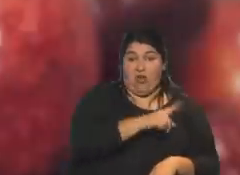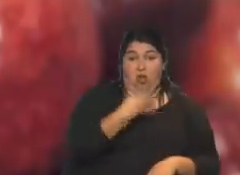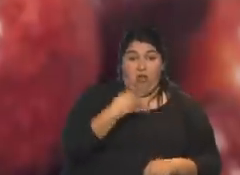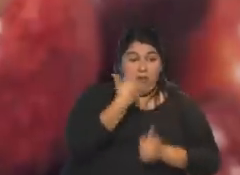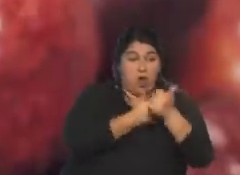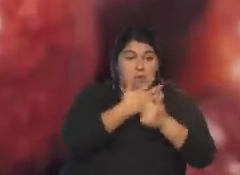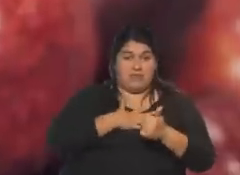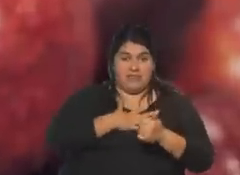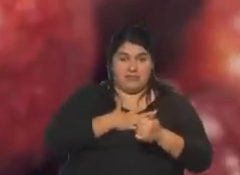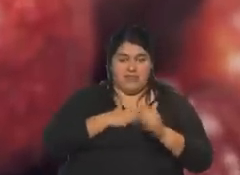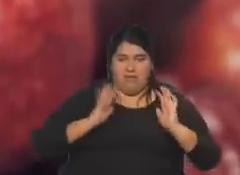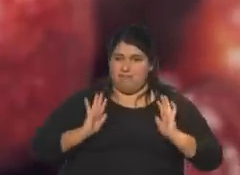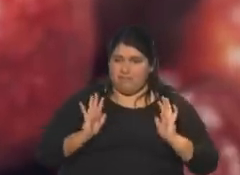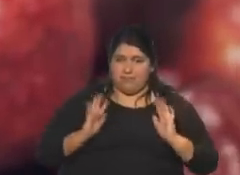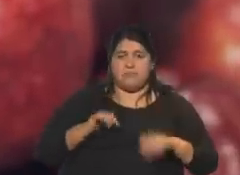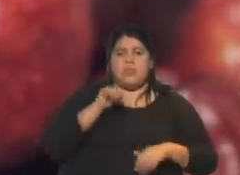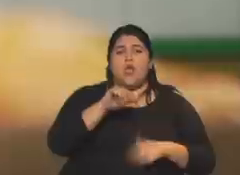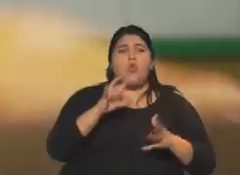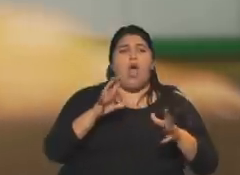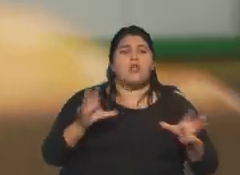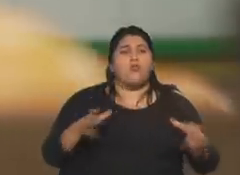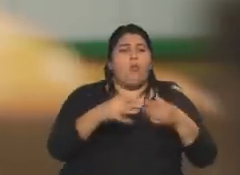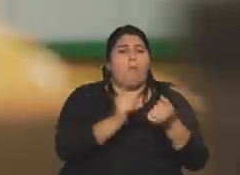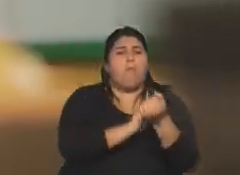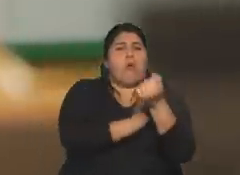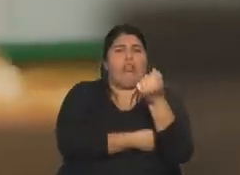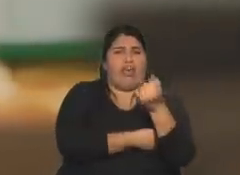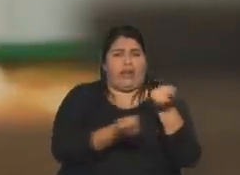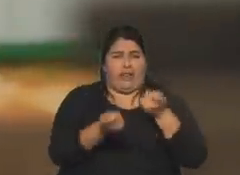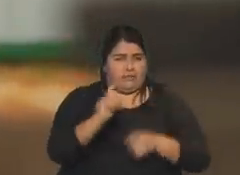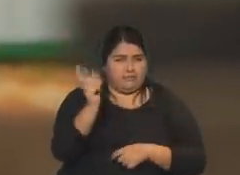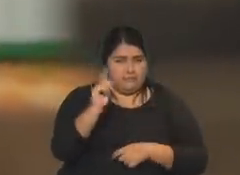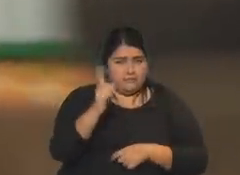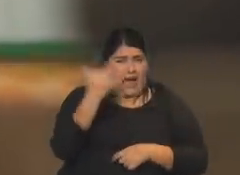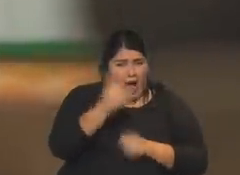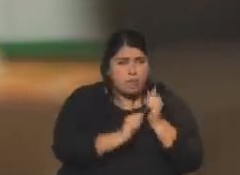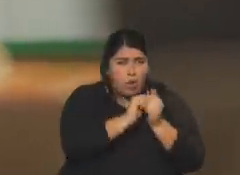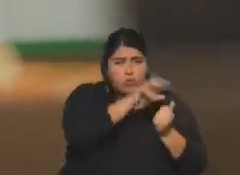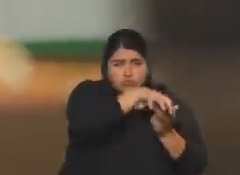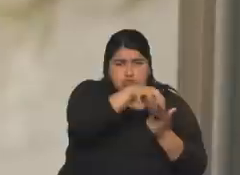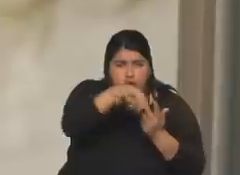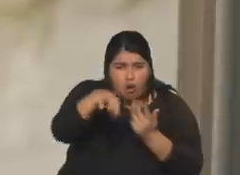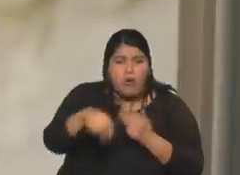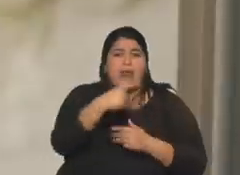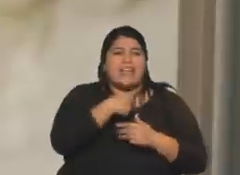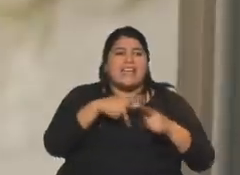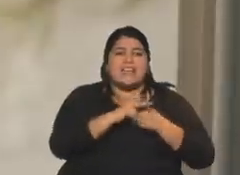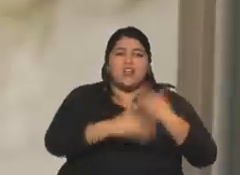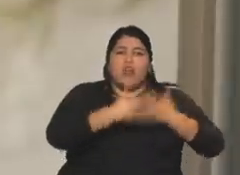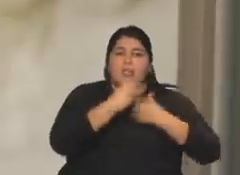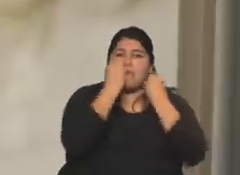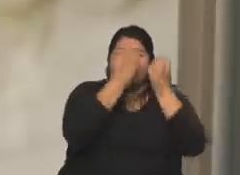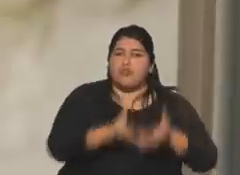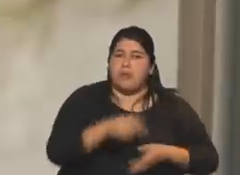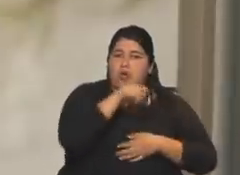con eso. No hay un poder dominante. Son miles de productores buscando aplicar la mejor tecnología